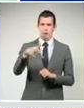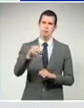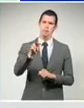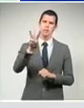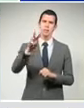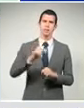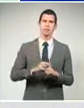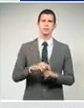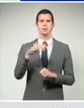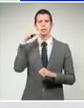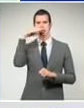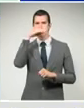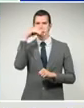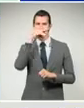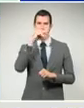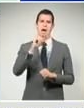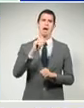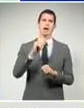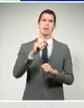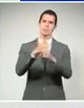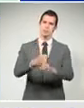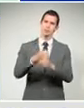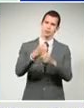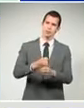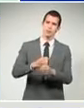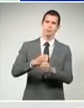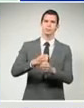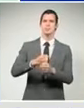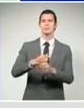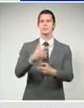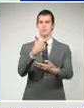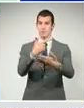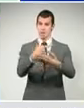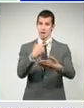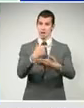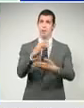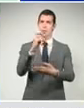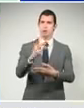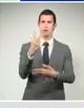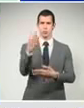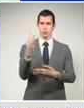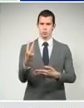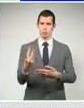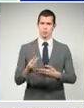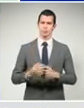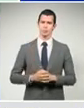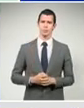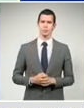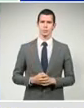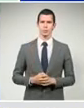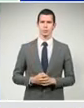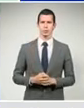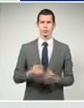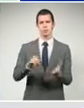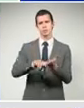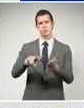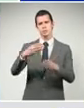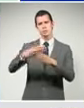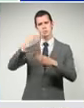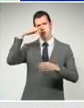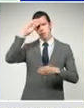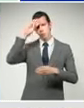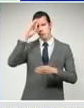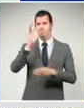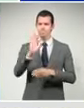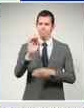de Yara, 2 de cada uno. Santiago no ha logrado todavía, no obstante las